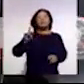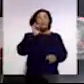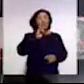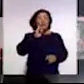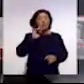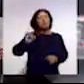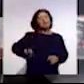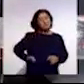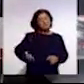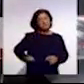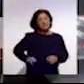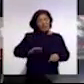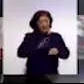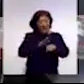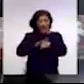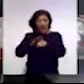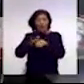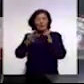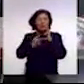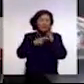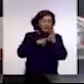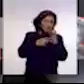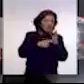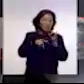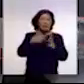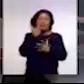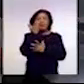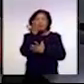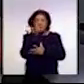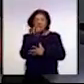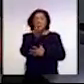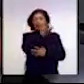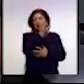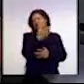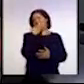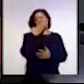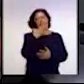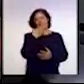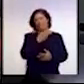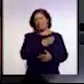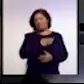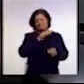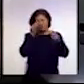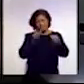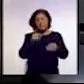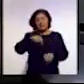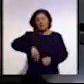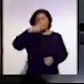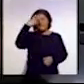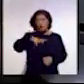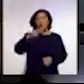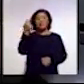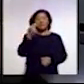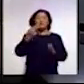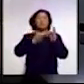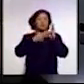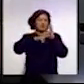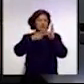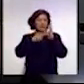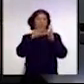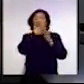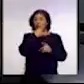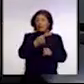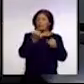las áreas e ingenieriles se cosa muy buena en méxico necesitamos más ingenieros pero también más